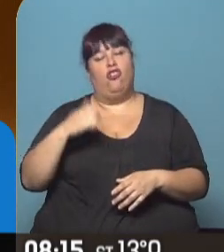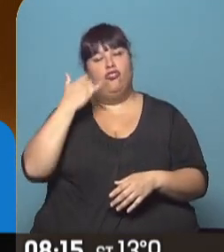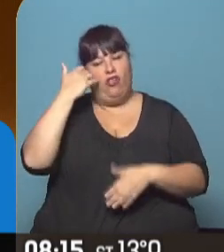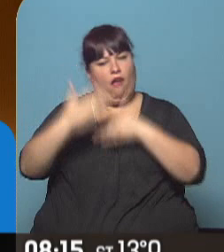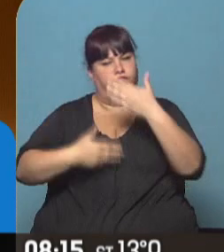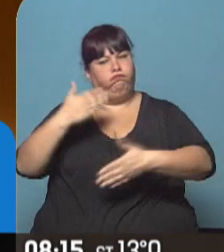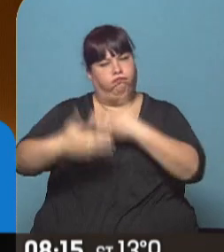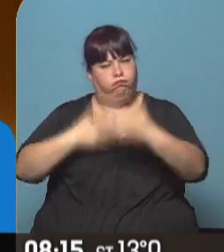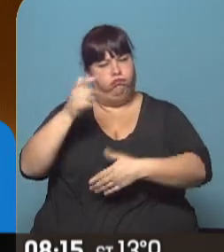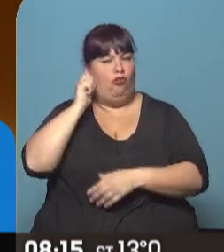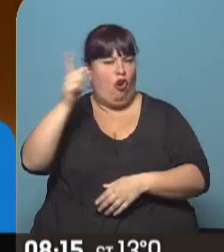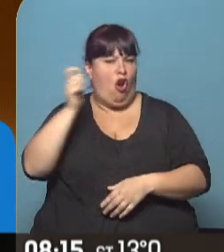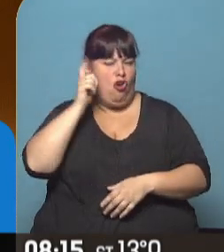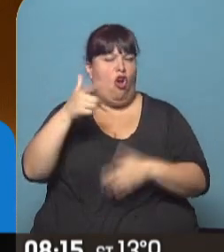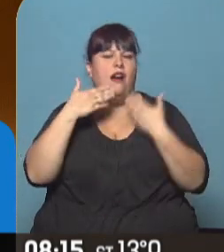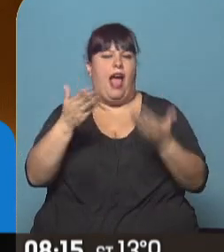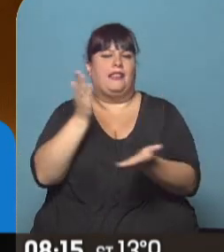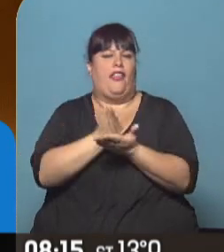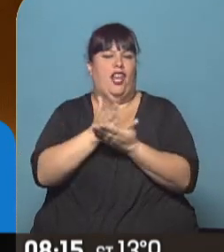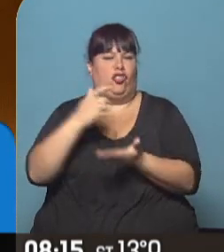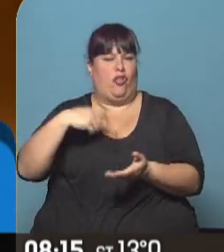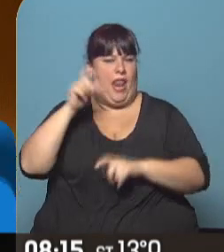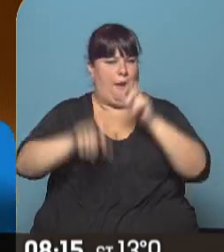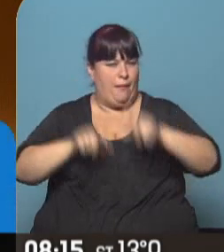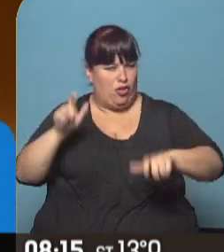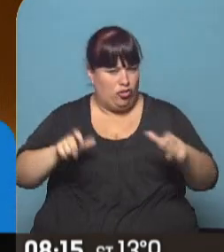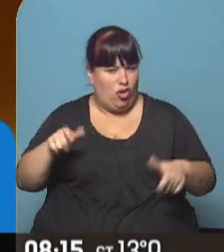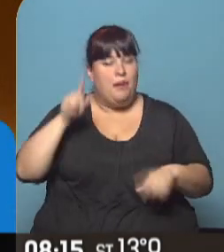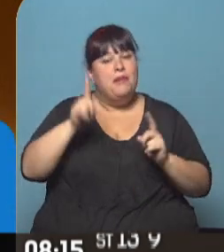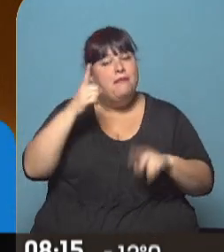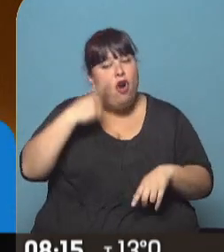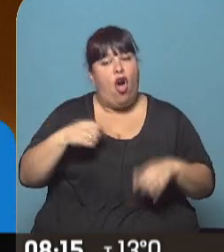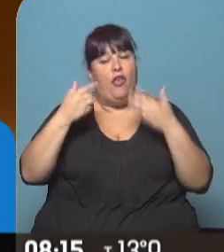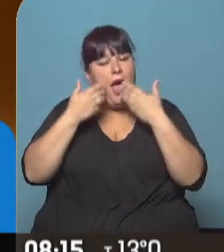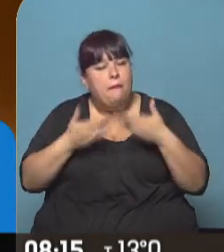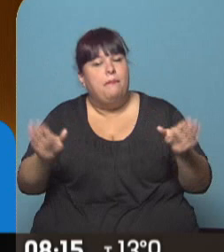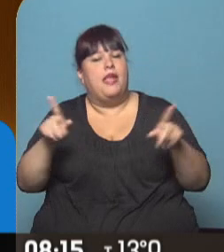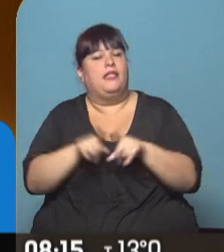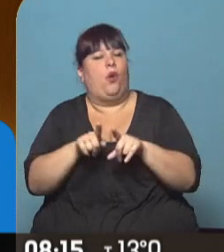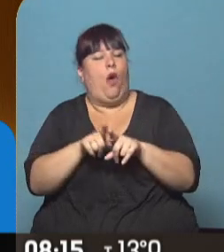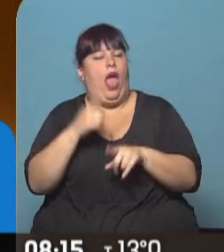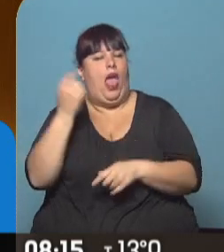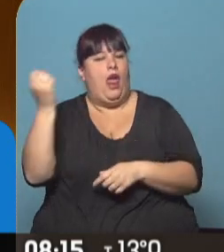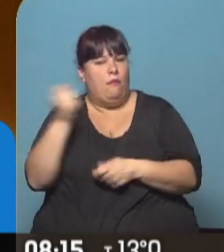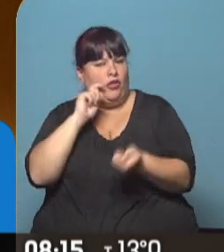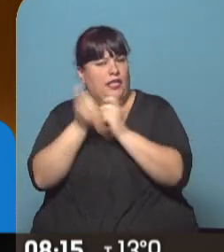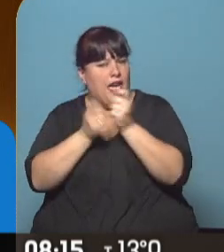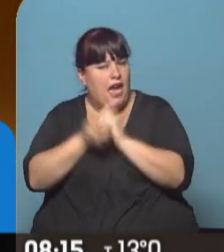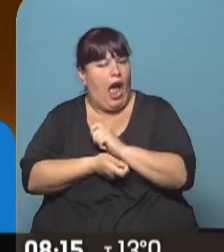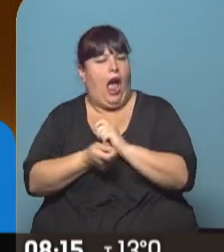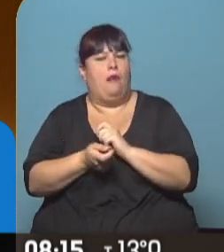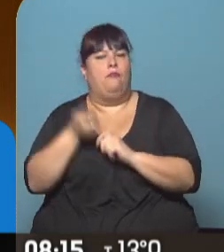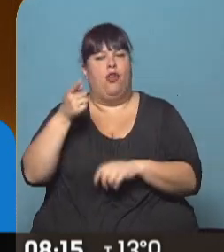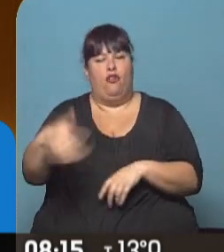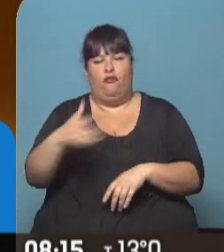ido avanzando en conquistas que tienen que ver con derechos civiles ese día también se abrió la puerta a importantes reformas que encabezó